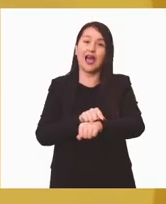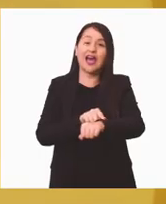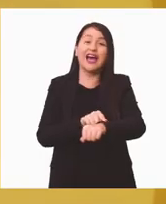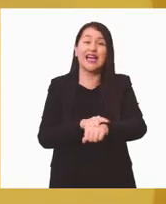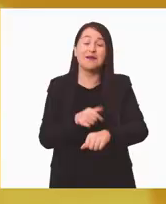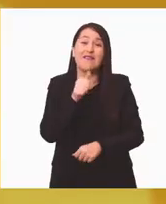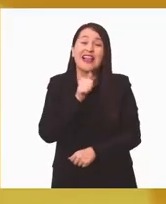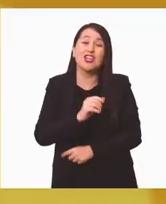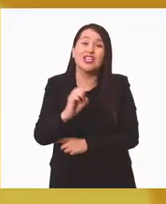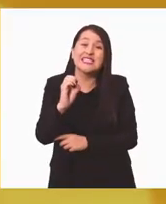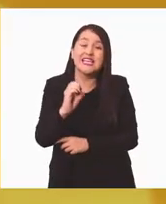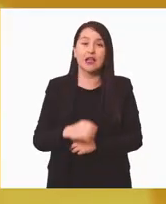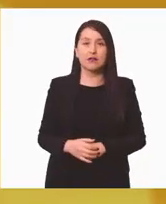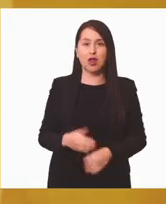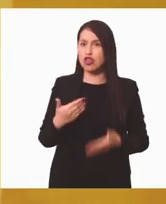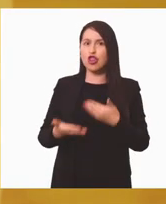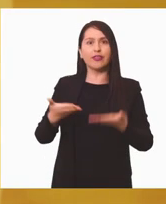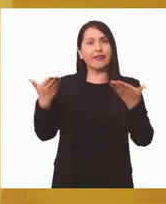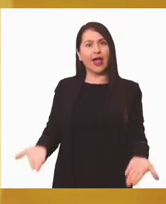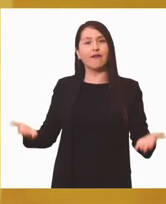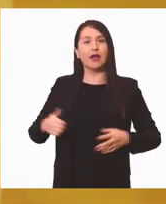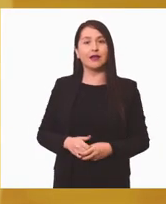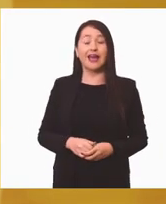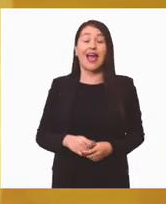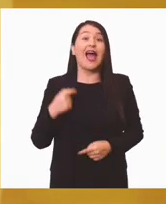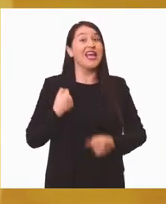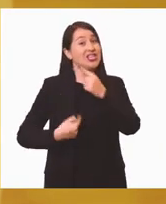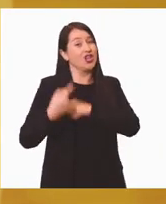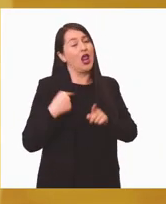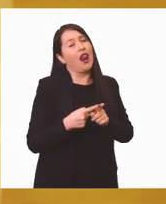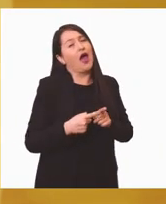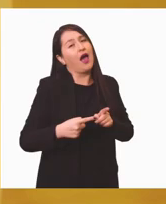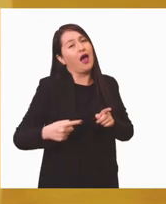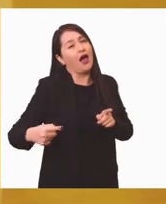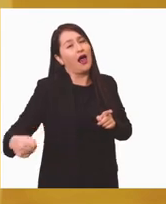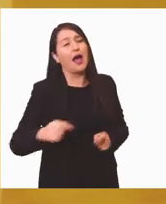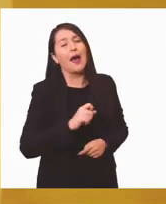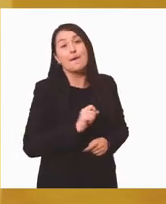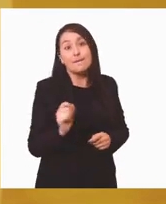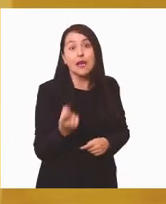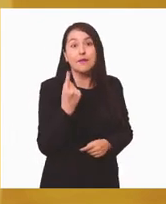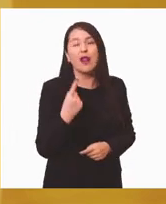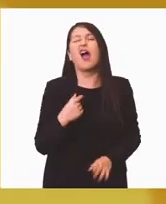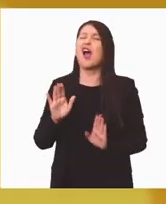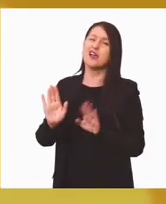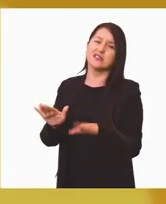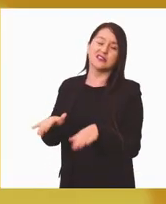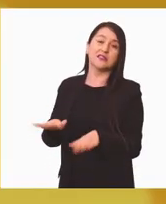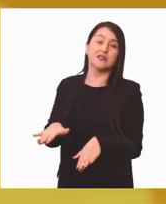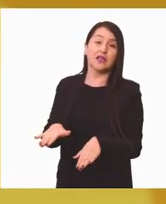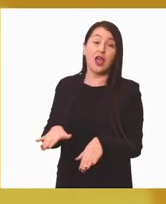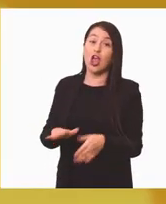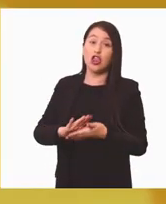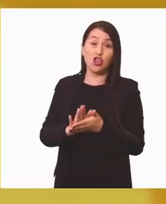cero! ¿A dónde se habían metido? Ah, es una larga historia. Primero... ¡Oh, sí! ¡Qué interesante! Como pueden ver,